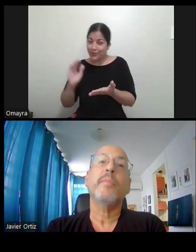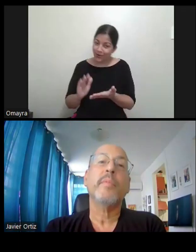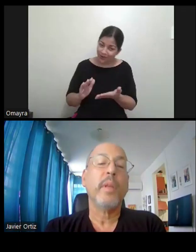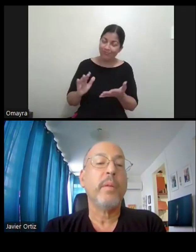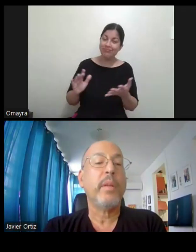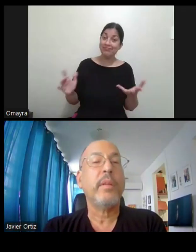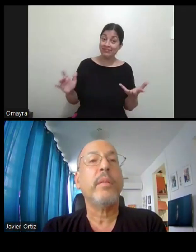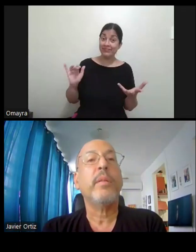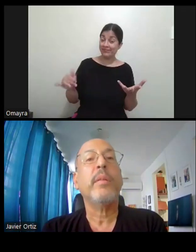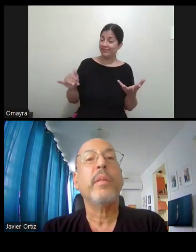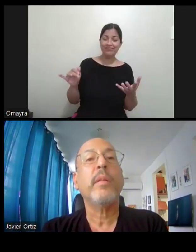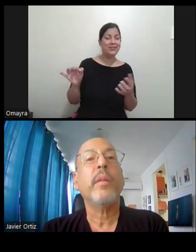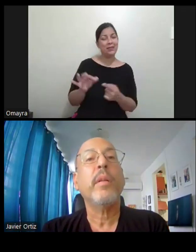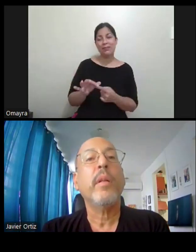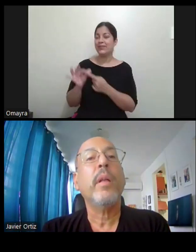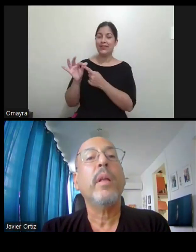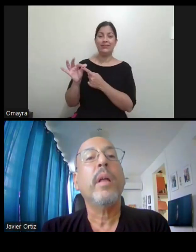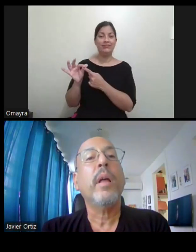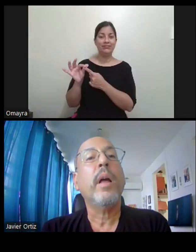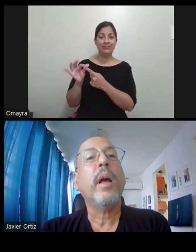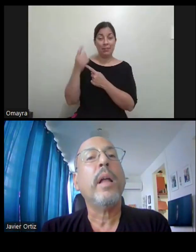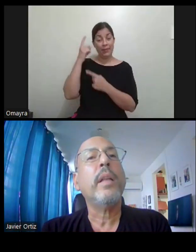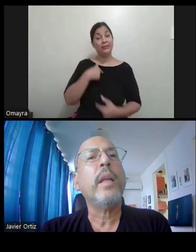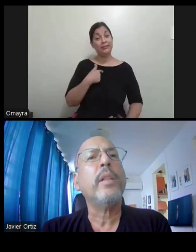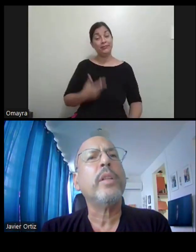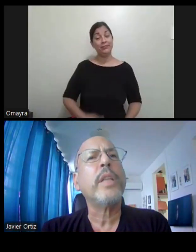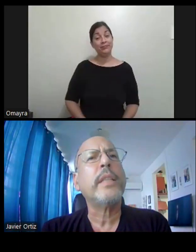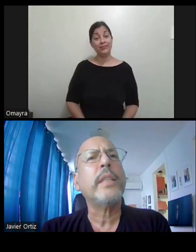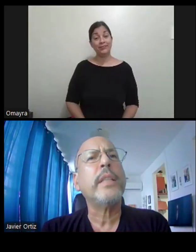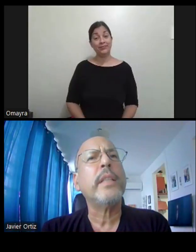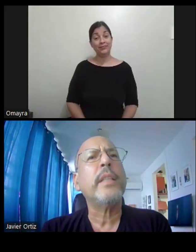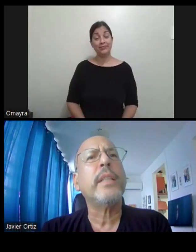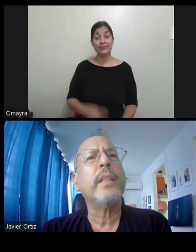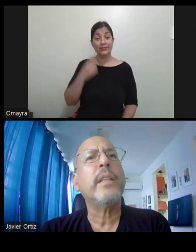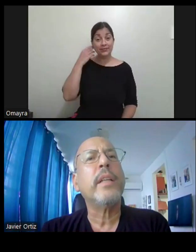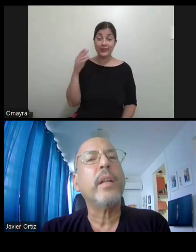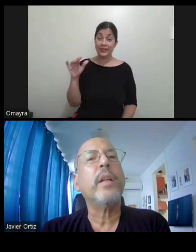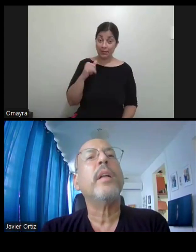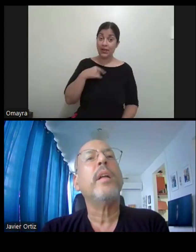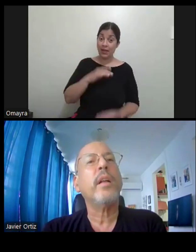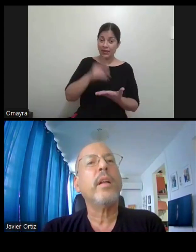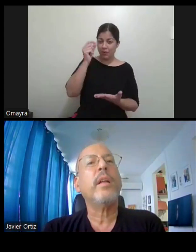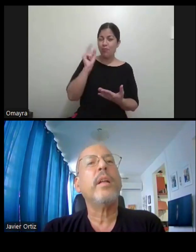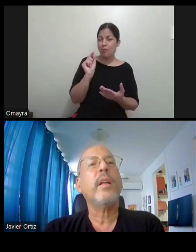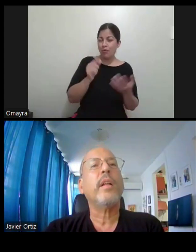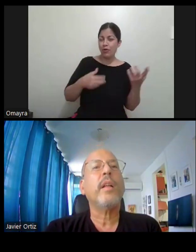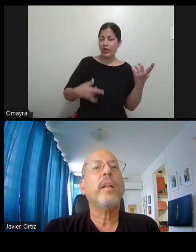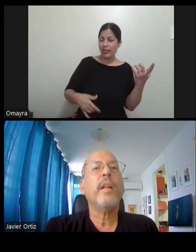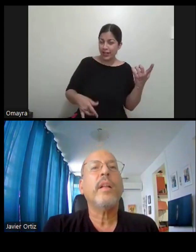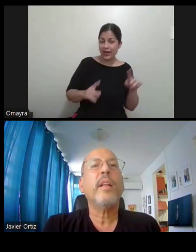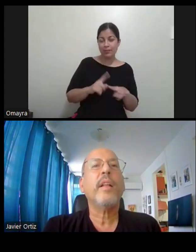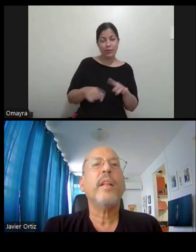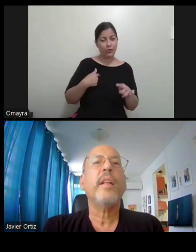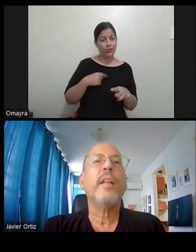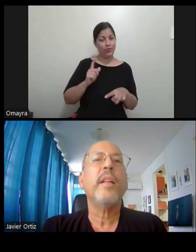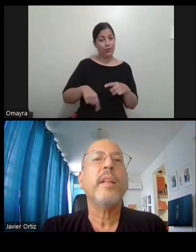Ese instrumento es bien especial para mí. Y guitarra también aprendí un poco de guitarra, pero ahí no me atrevo a hacer muchos alardes